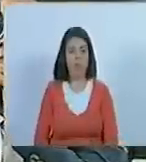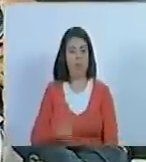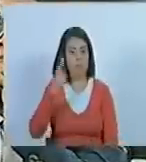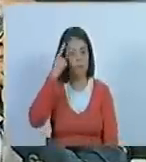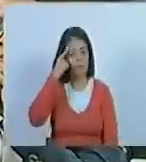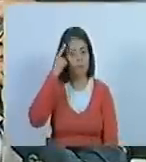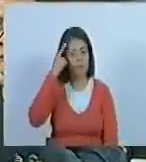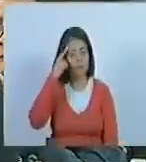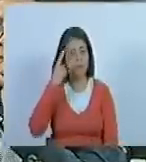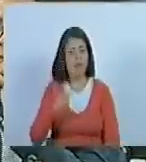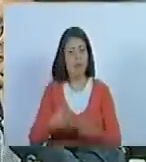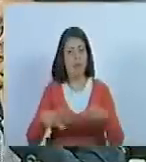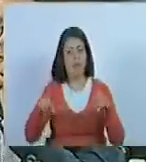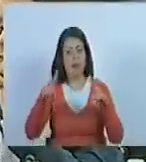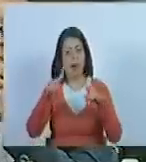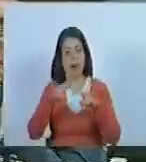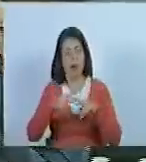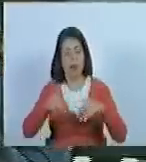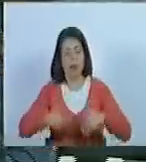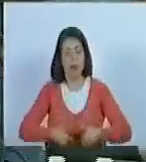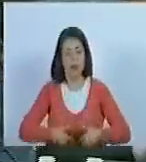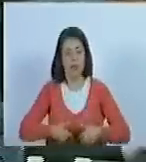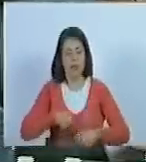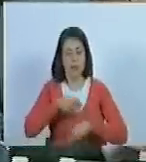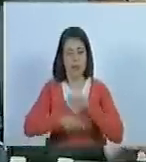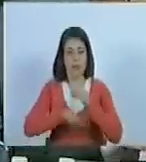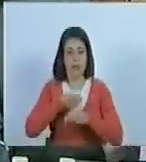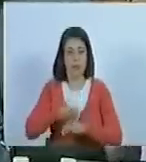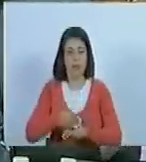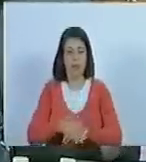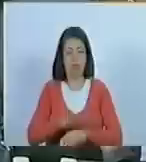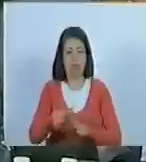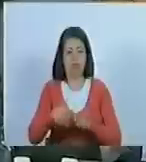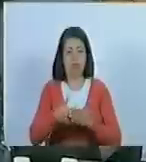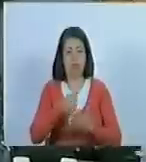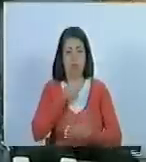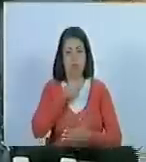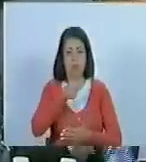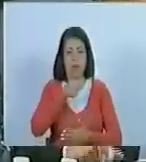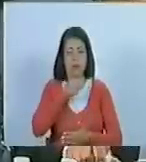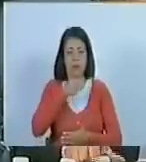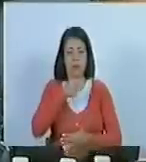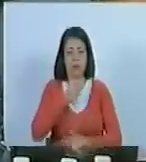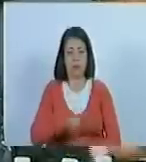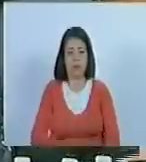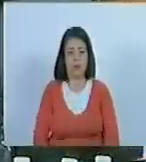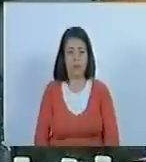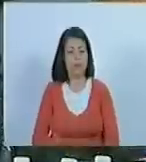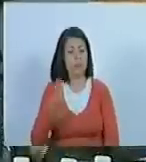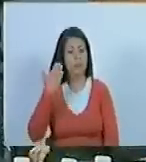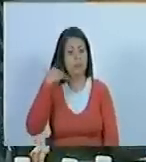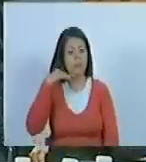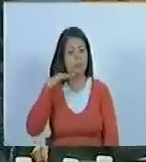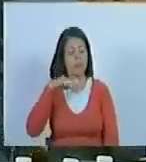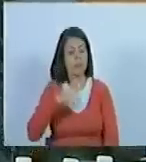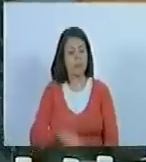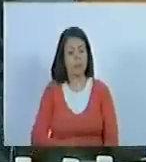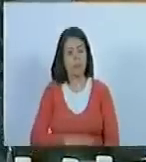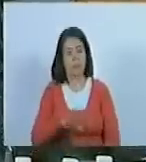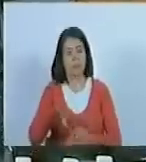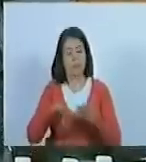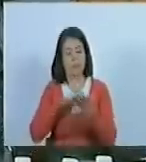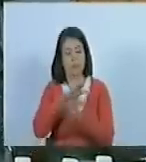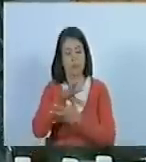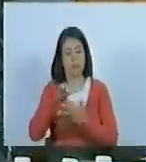reconocer y valorar el esfuerzo que hacen los periodistas a pesar de las